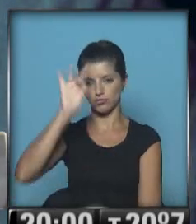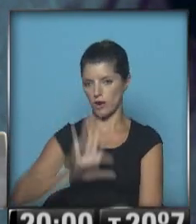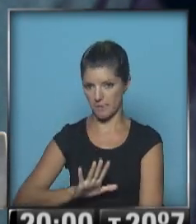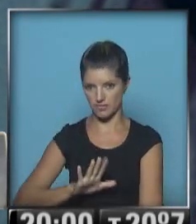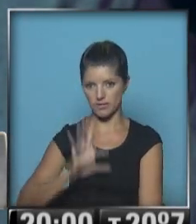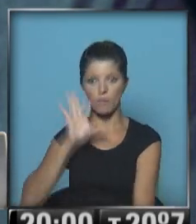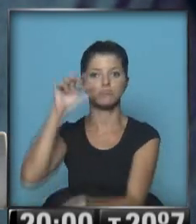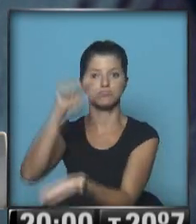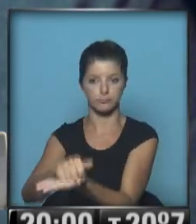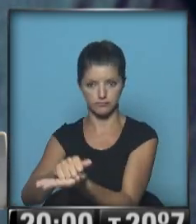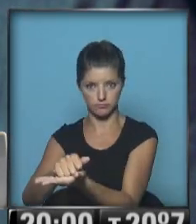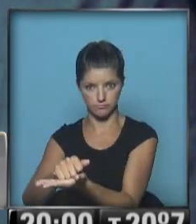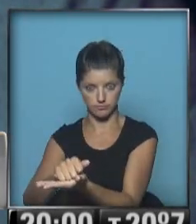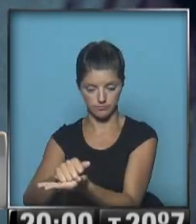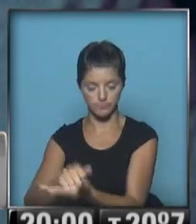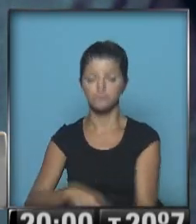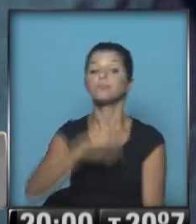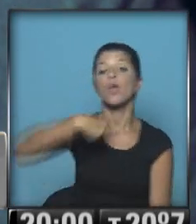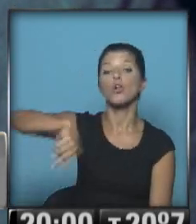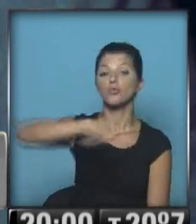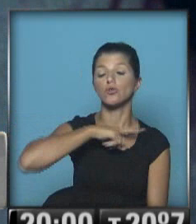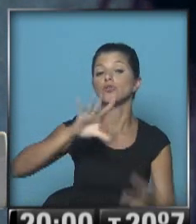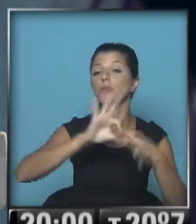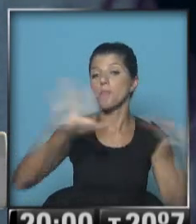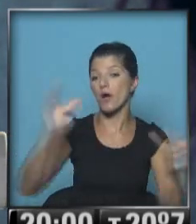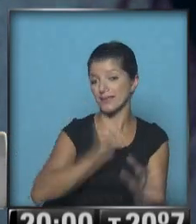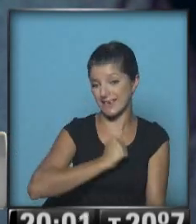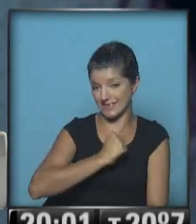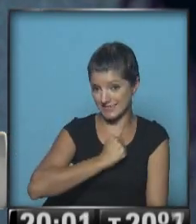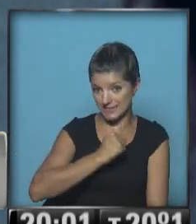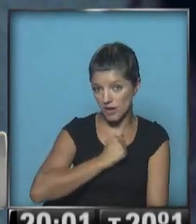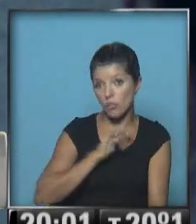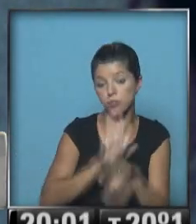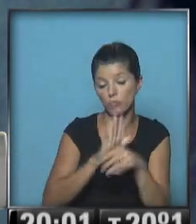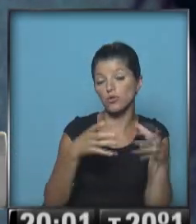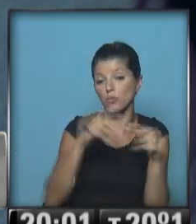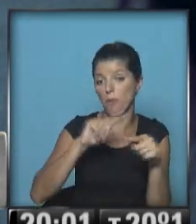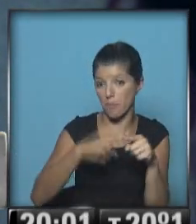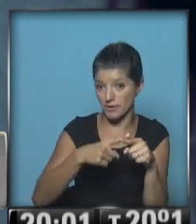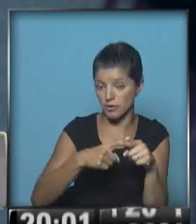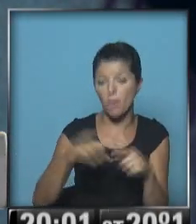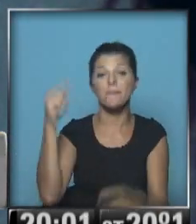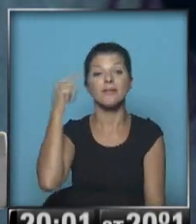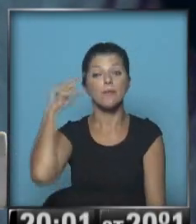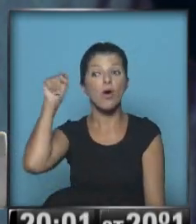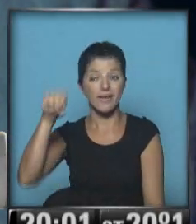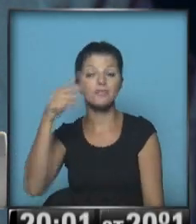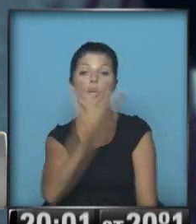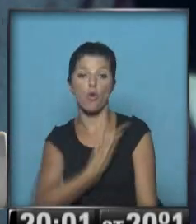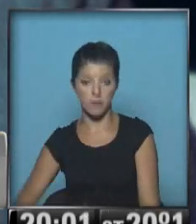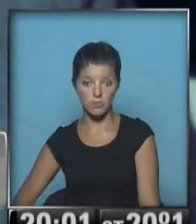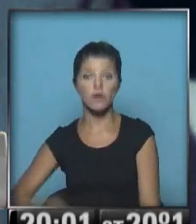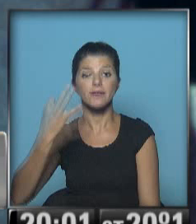el poder nosotros los demócratas como Movimiento Político creemos que este gobierno